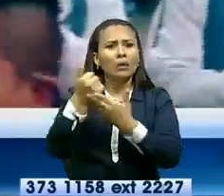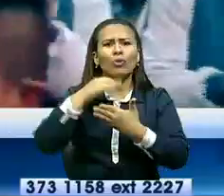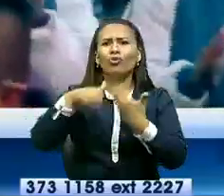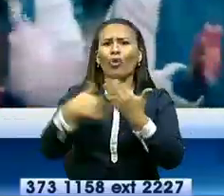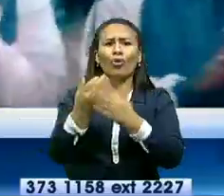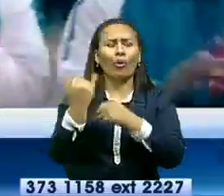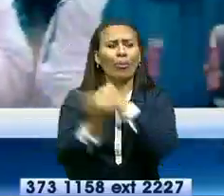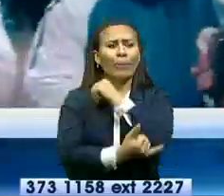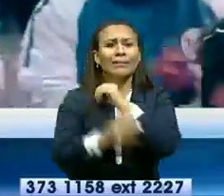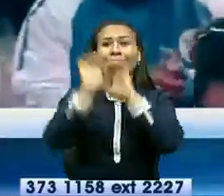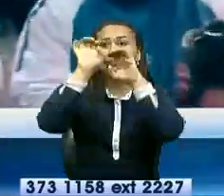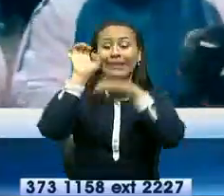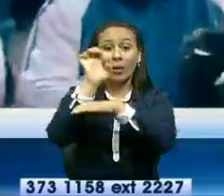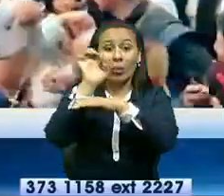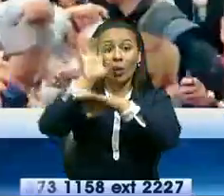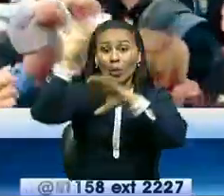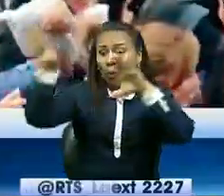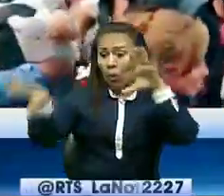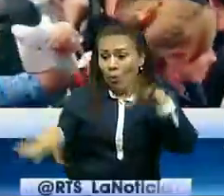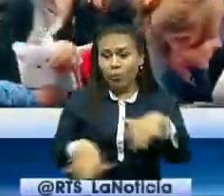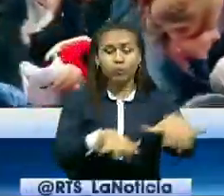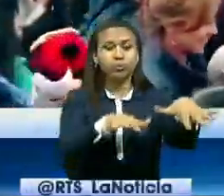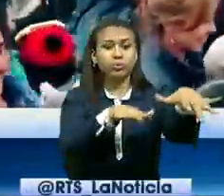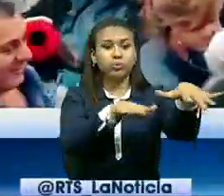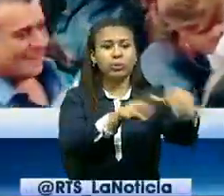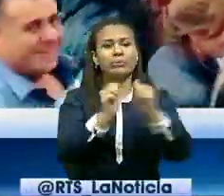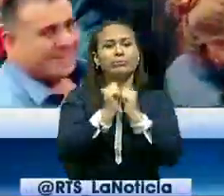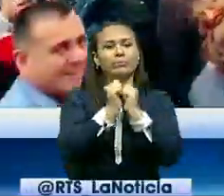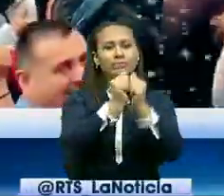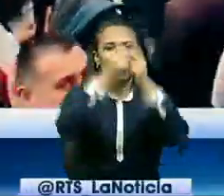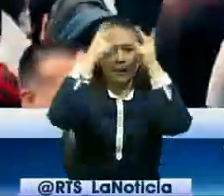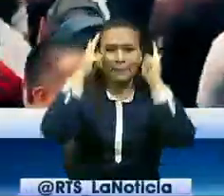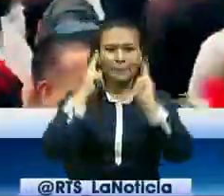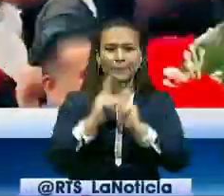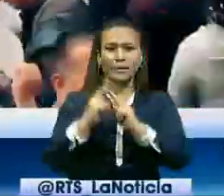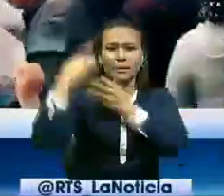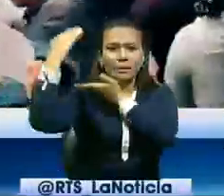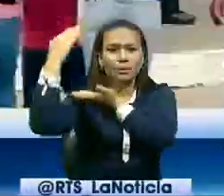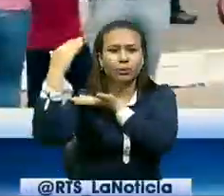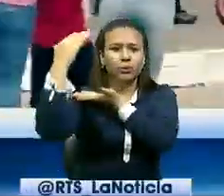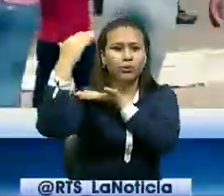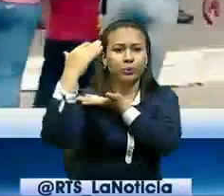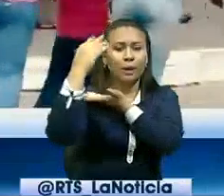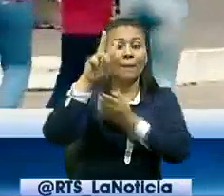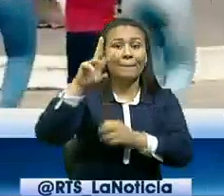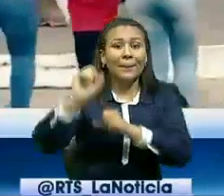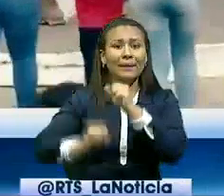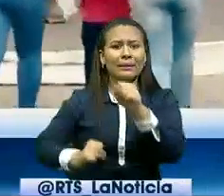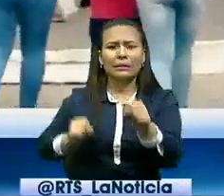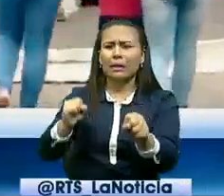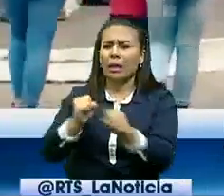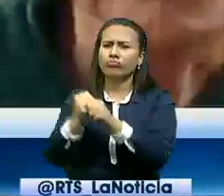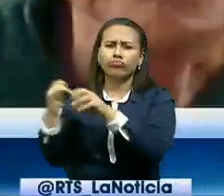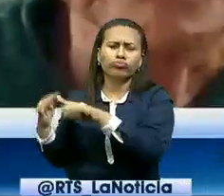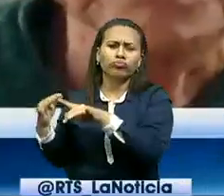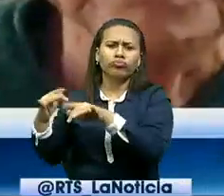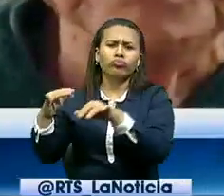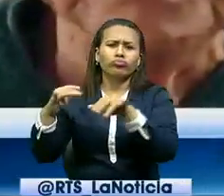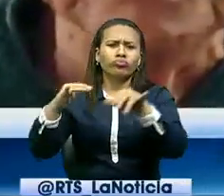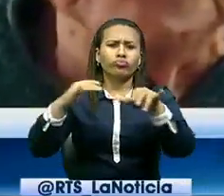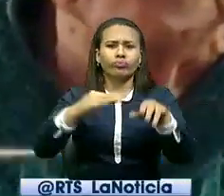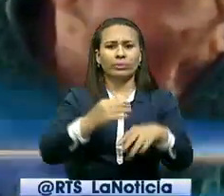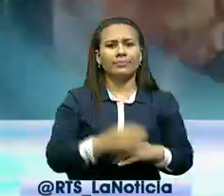se apuestan estos días para permanecer al lado de la Virgen María. Nosotros venimos como 20 años consecutivamente. Y cuando